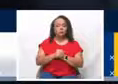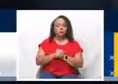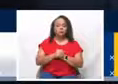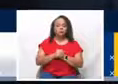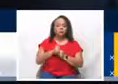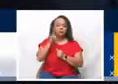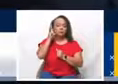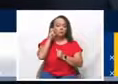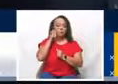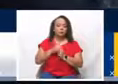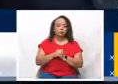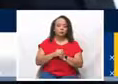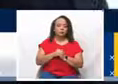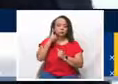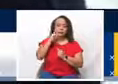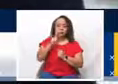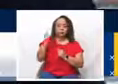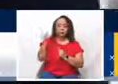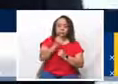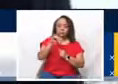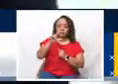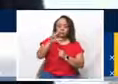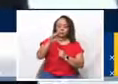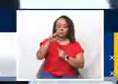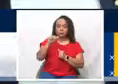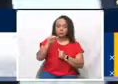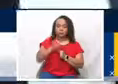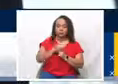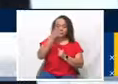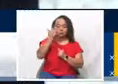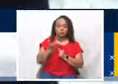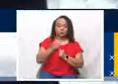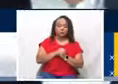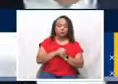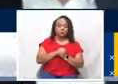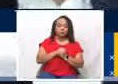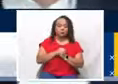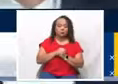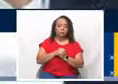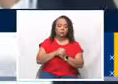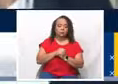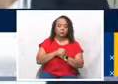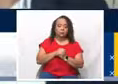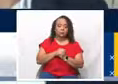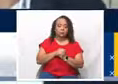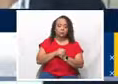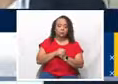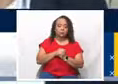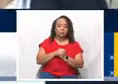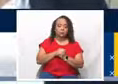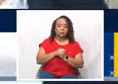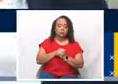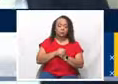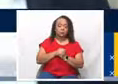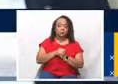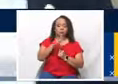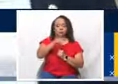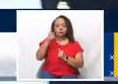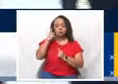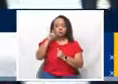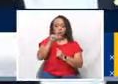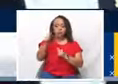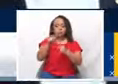para escuchar y demás. Por ahí pasó Holman, José. Holman es el que le ayudaba a emprender sí, toda la mamora. Me voy a trasladar para el otro lado